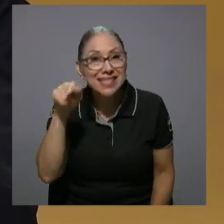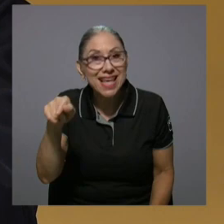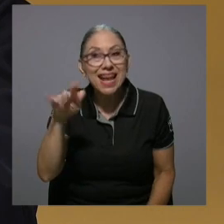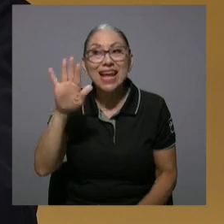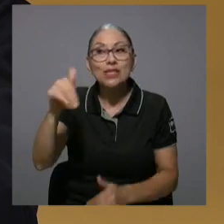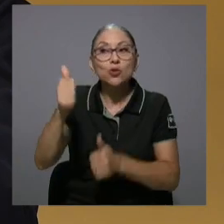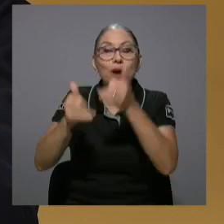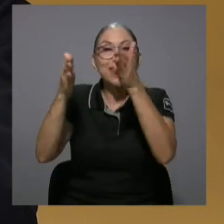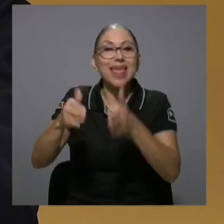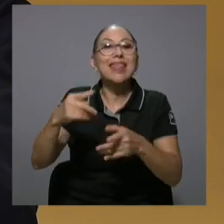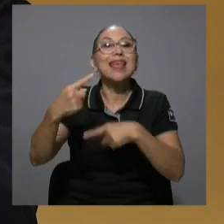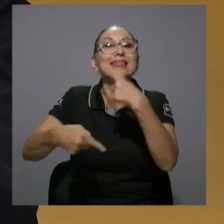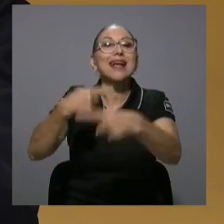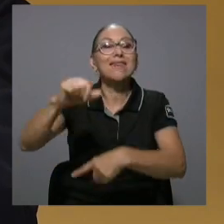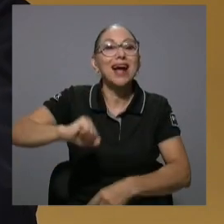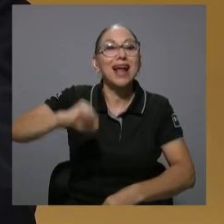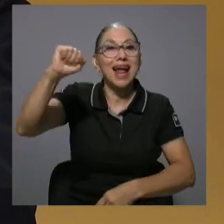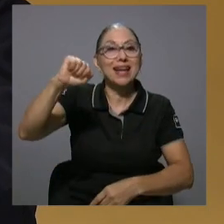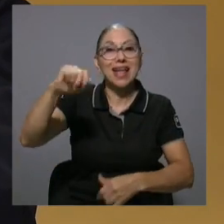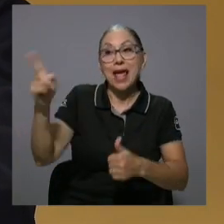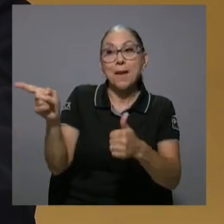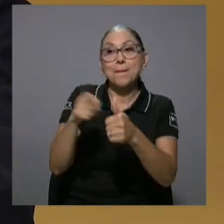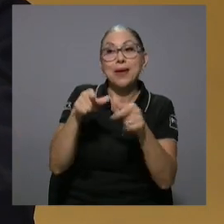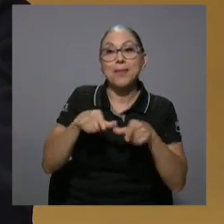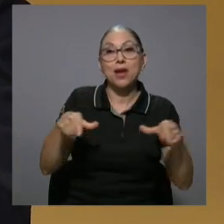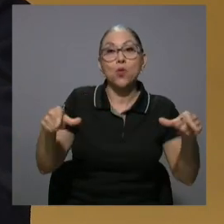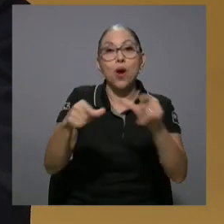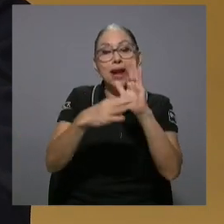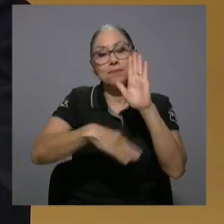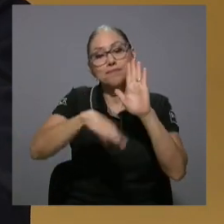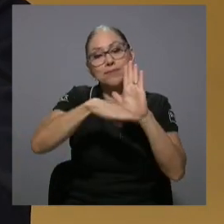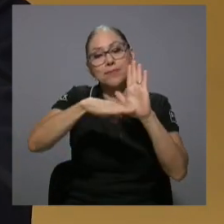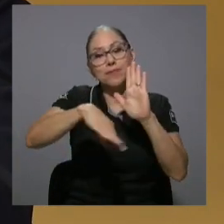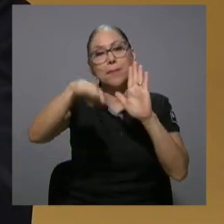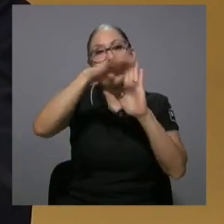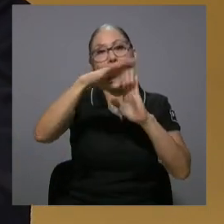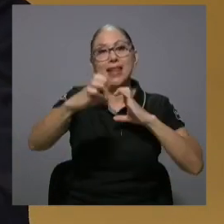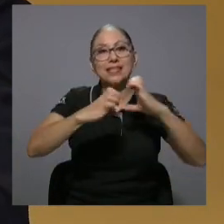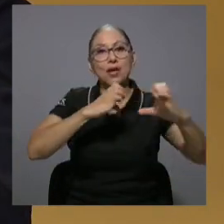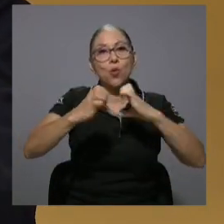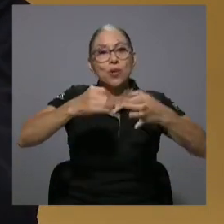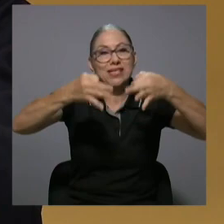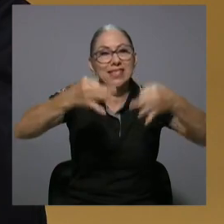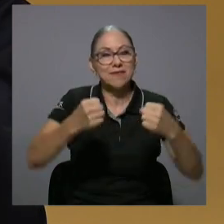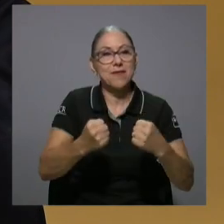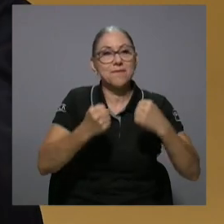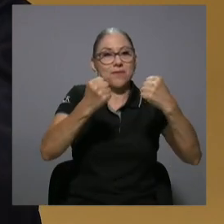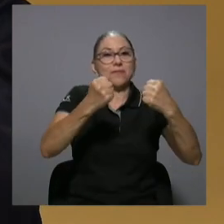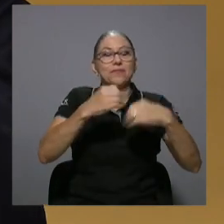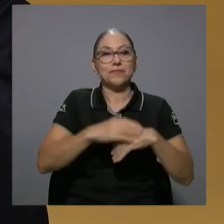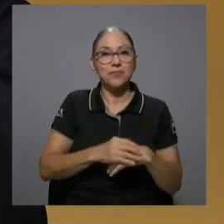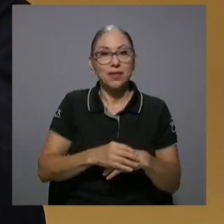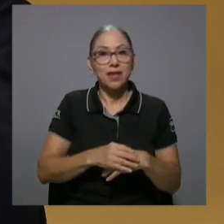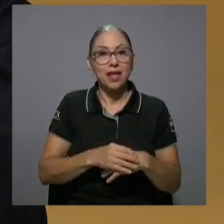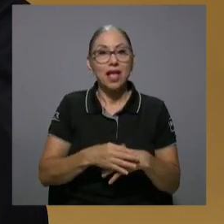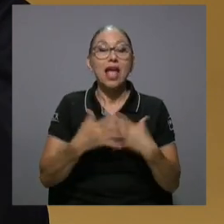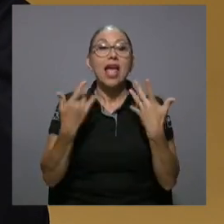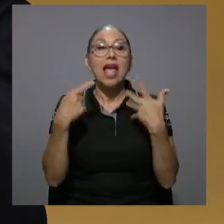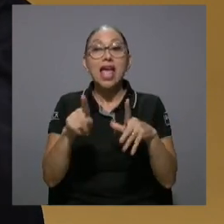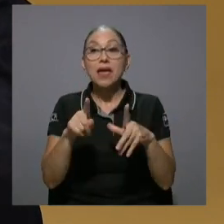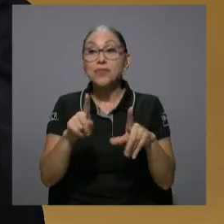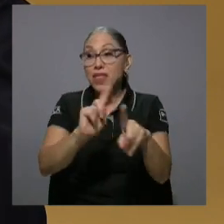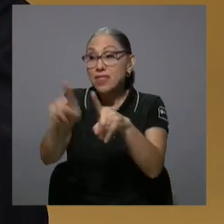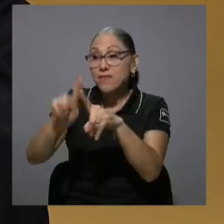lugar en las encuestas y bastante afirmada ahí. La contendiente de una alianza de